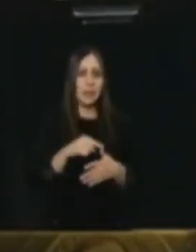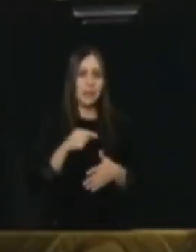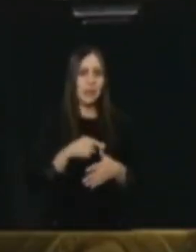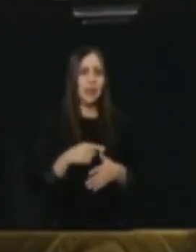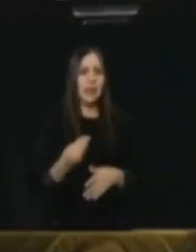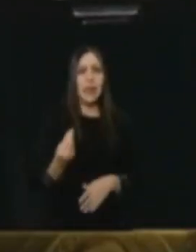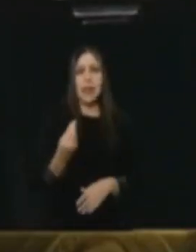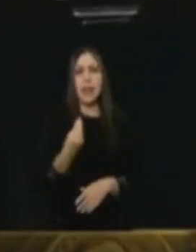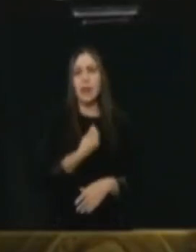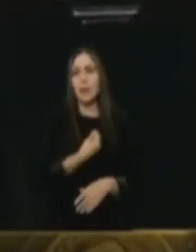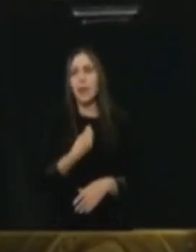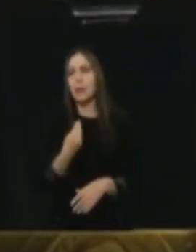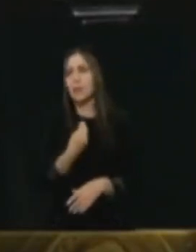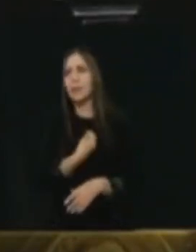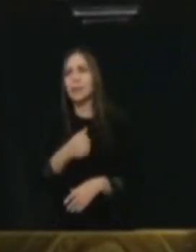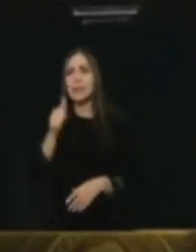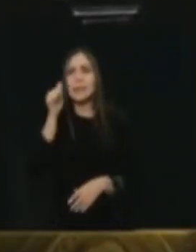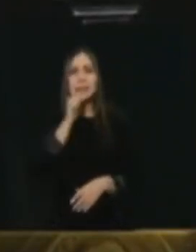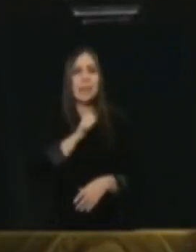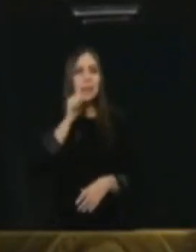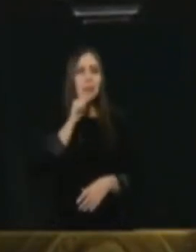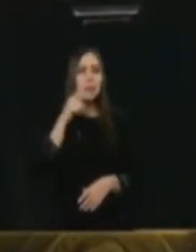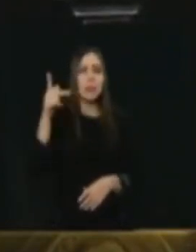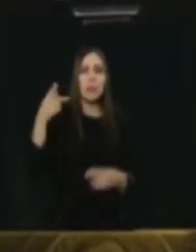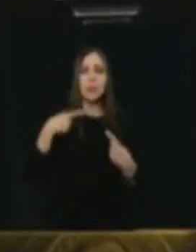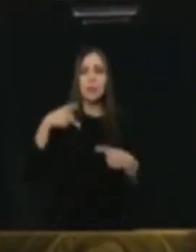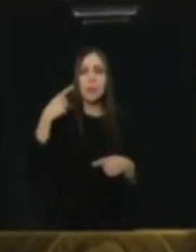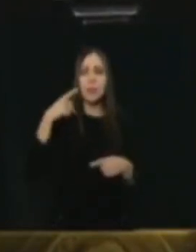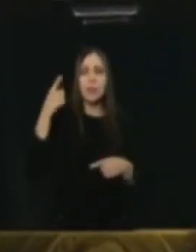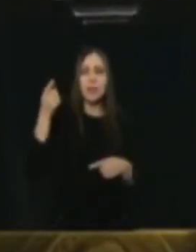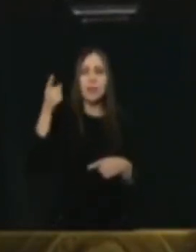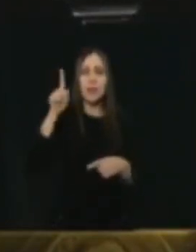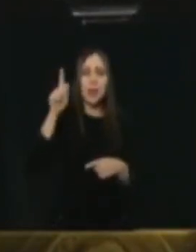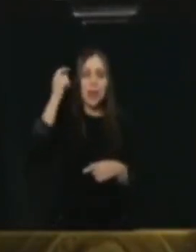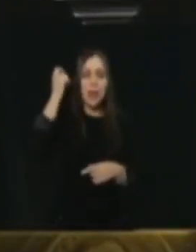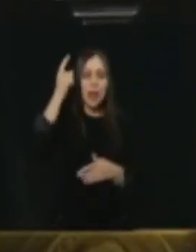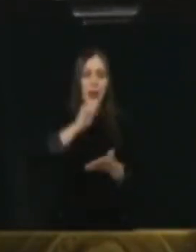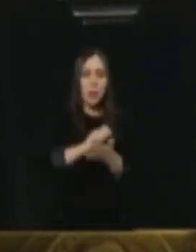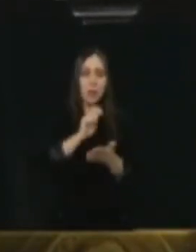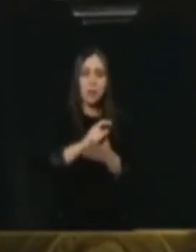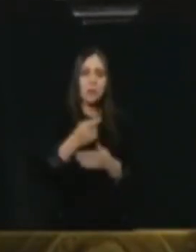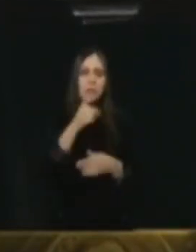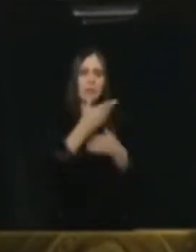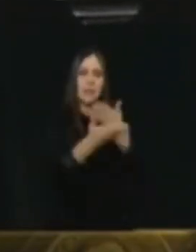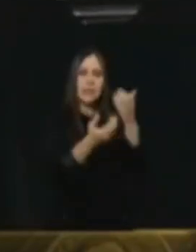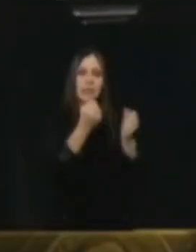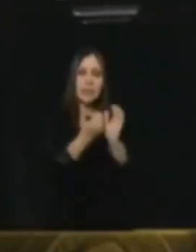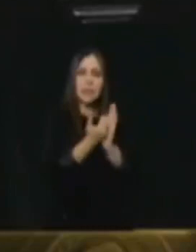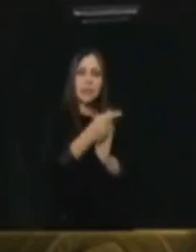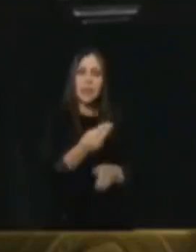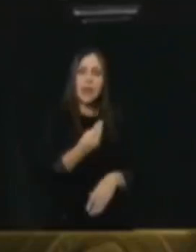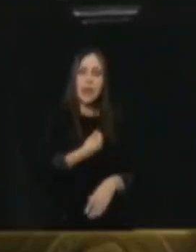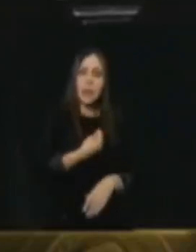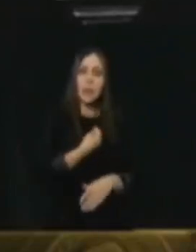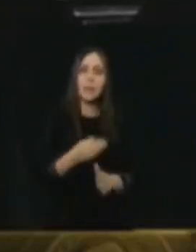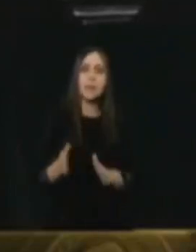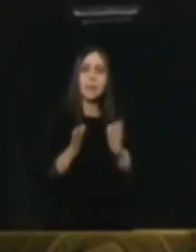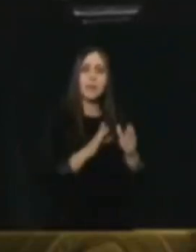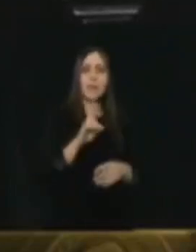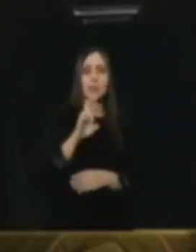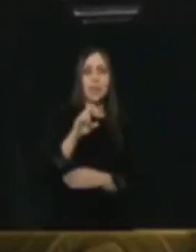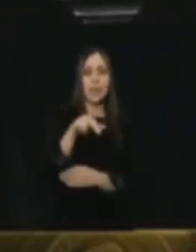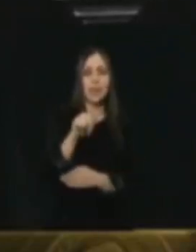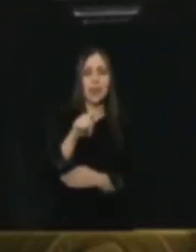locas exigencias de sus autores, a Renato Leduc y a su dicha